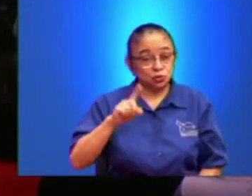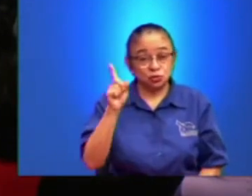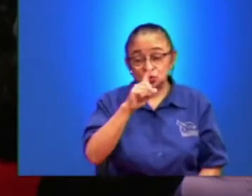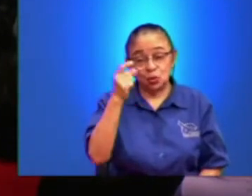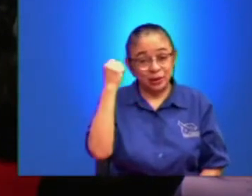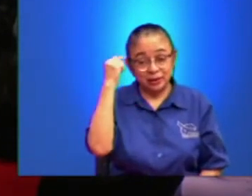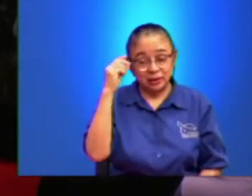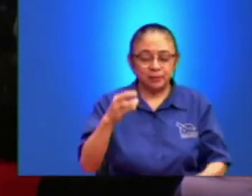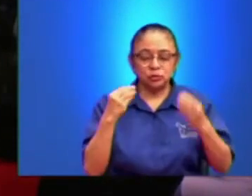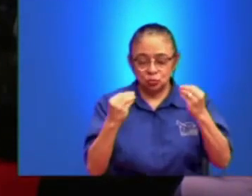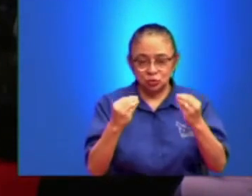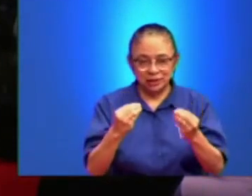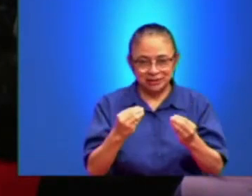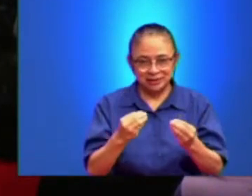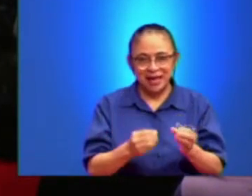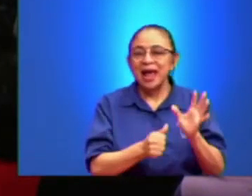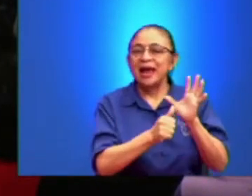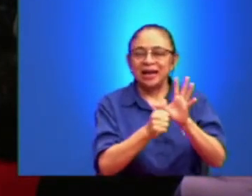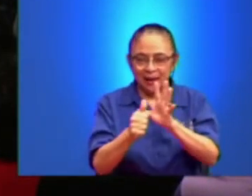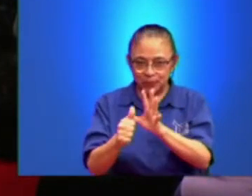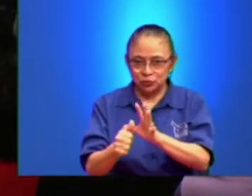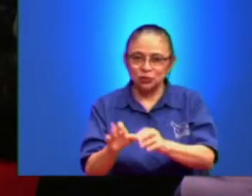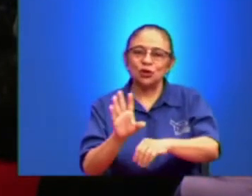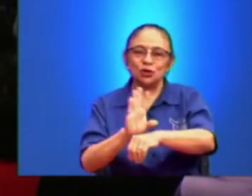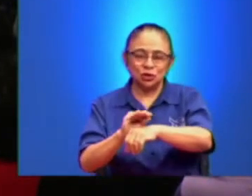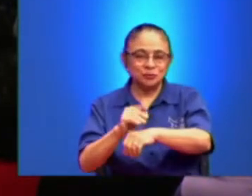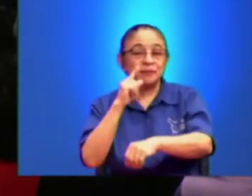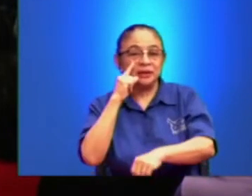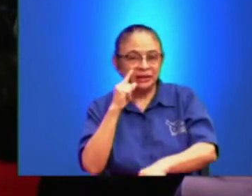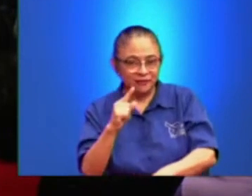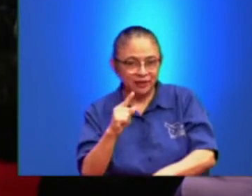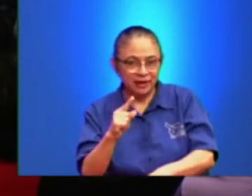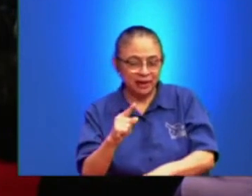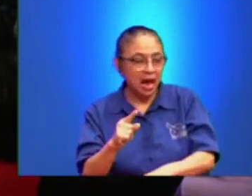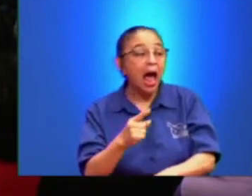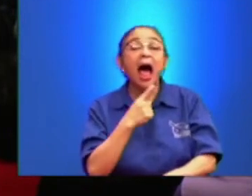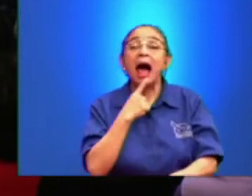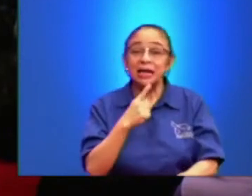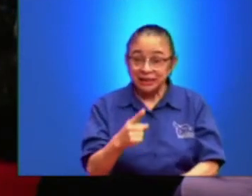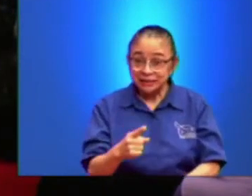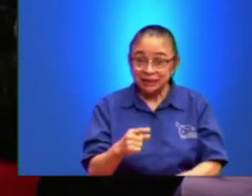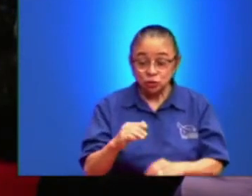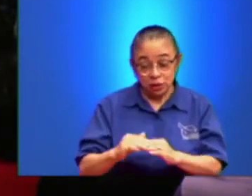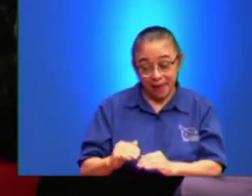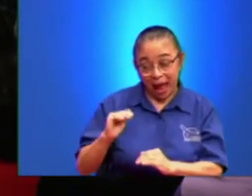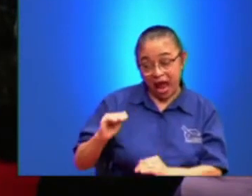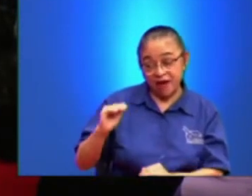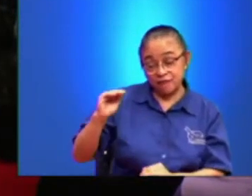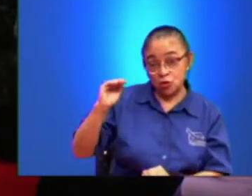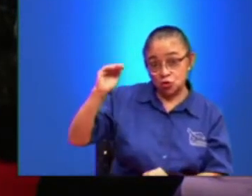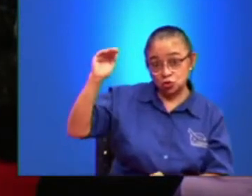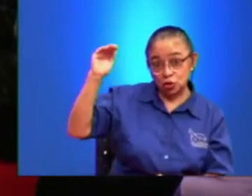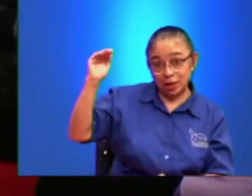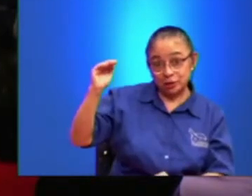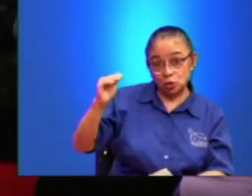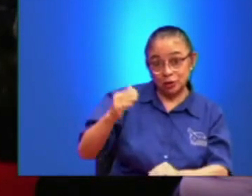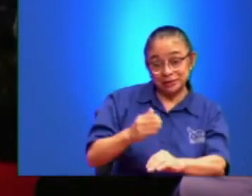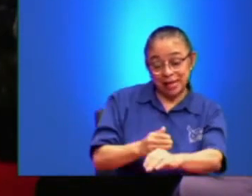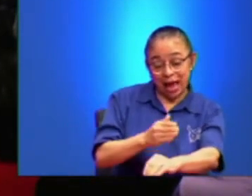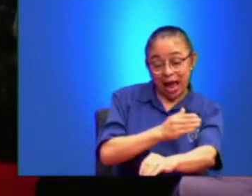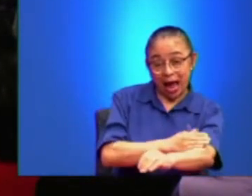entendemos el apóstol nos deja ver claramente eso cuando va evolucionando desde el antiguo testamento